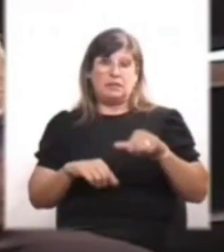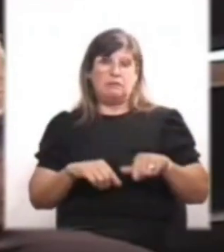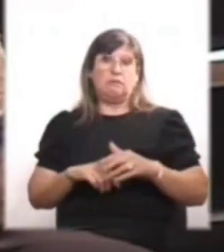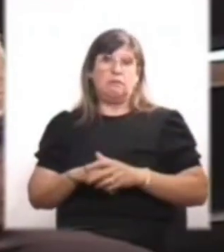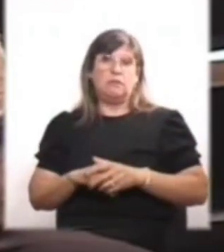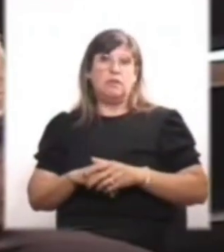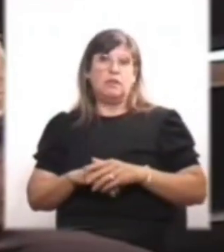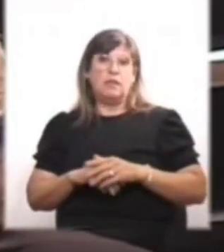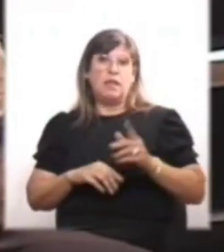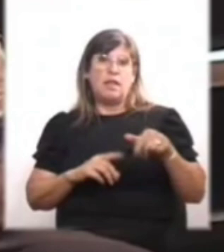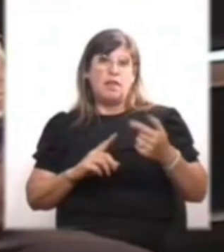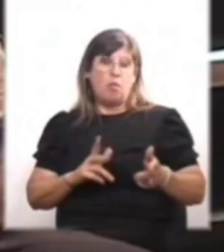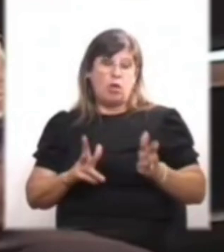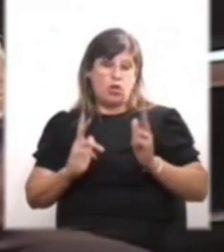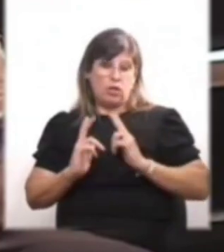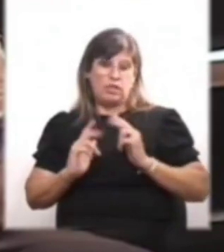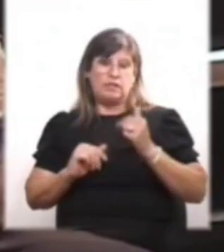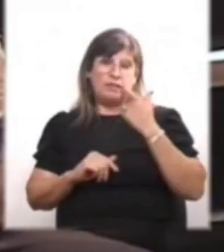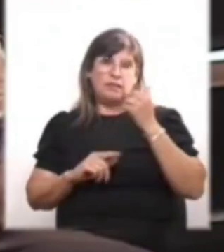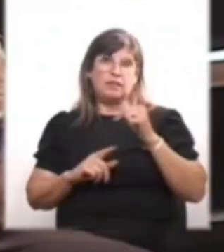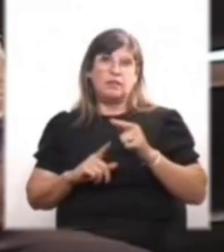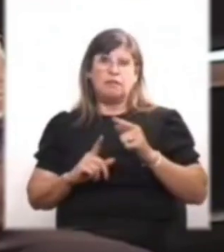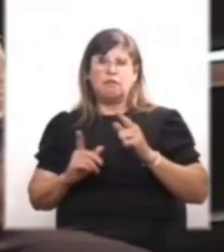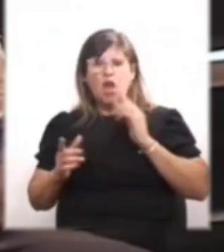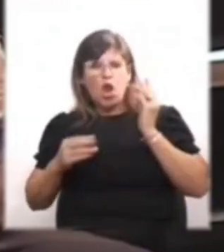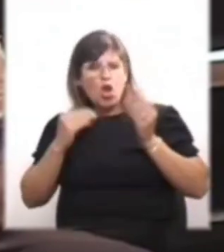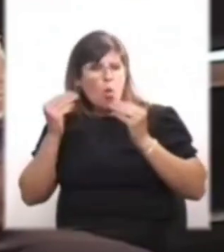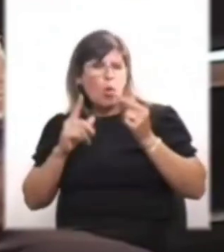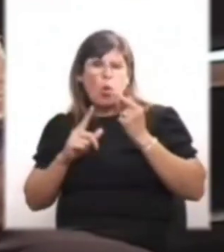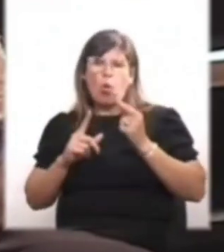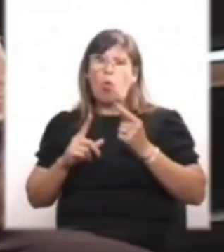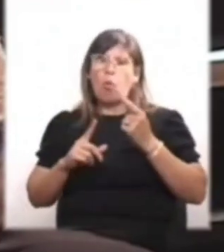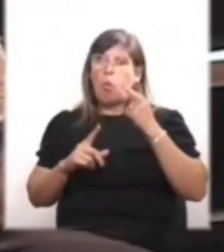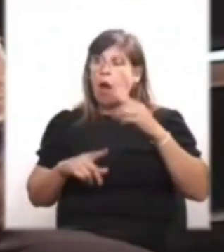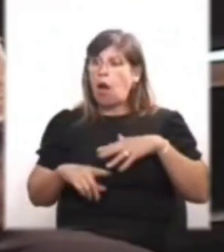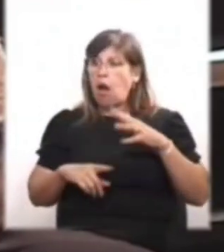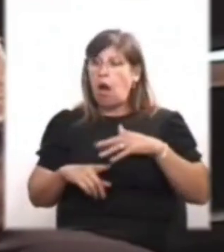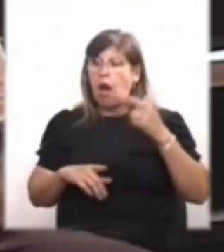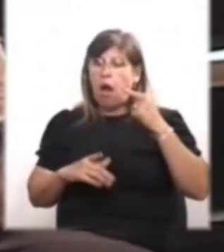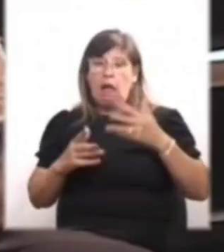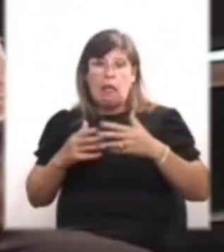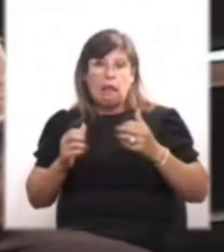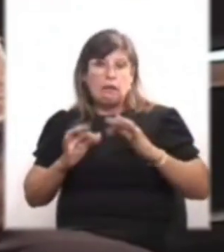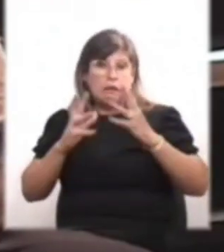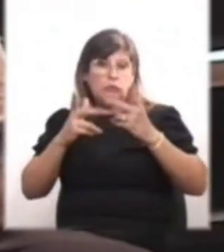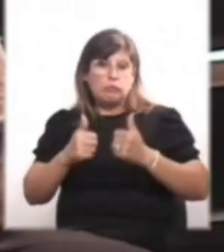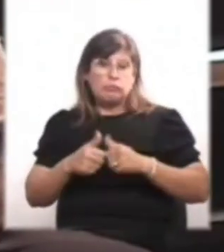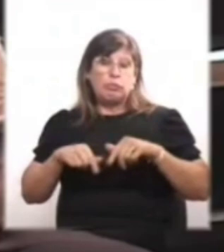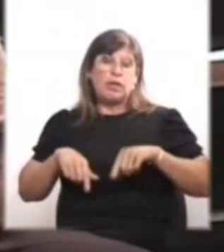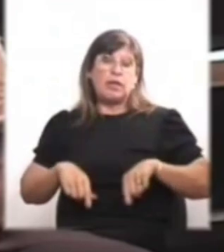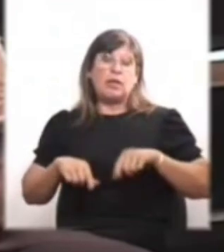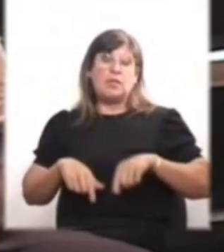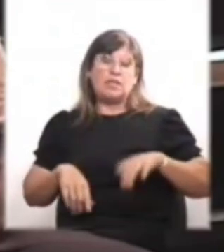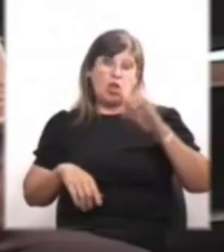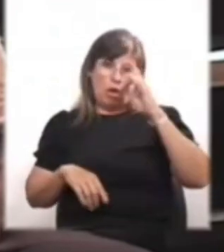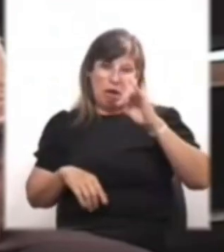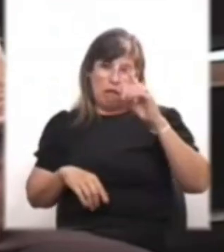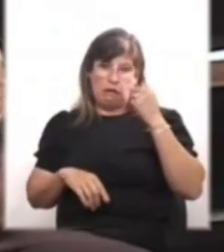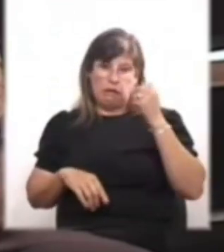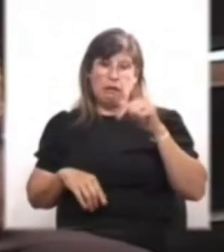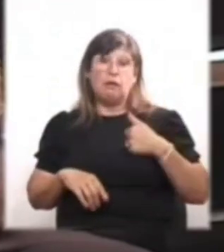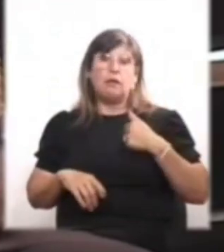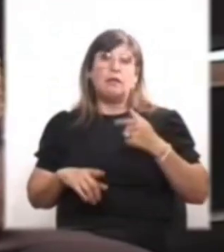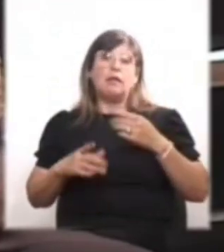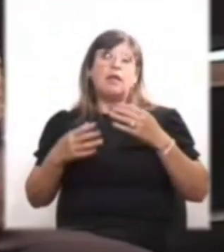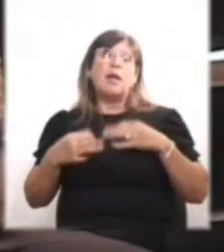Y luego dicen, nos preocupa el desconocimiento de la estructura organizativa del Ministerio de Ganadería, Agricultura y Pesca,